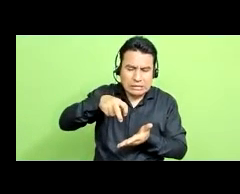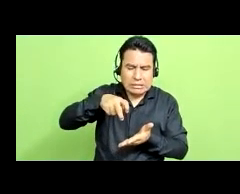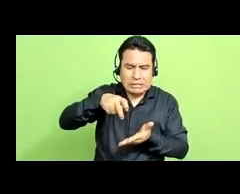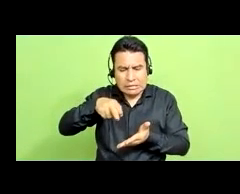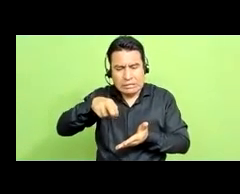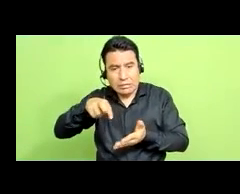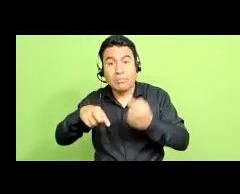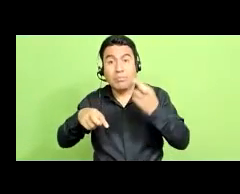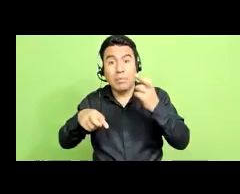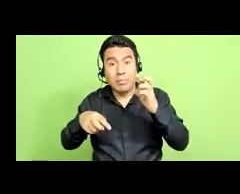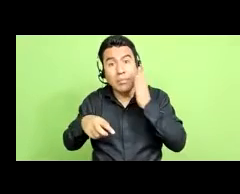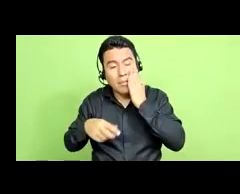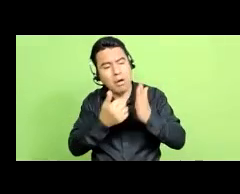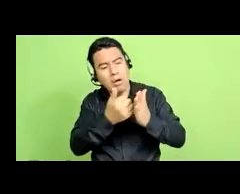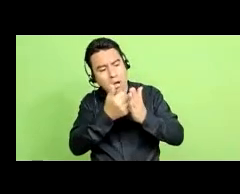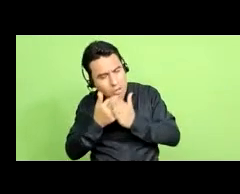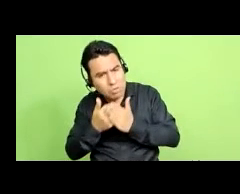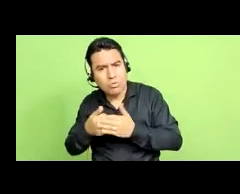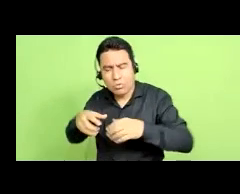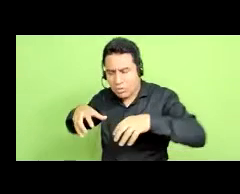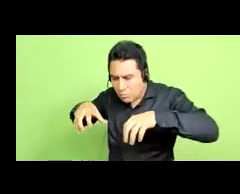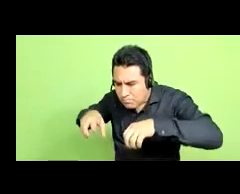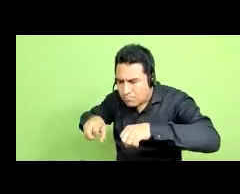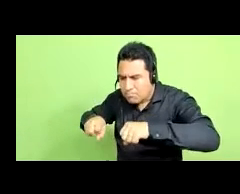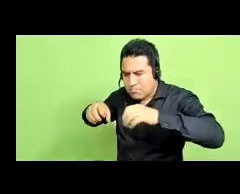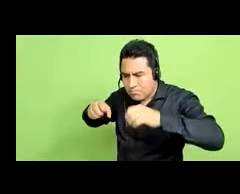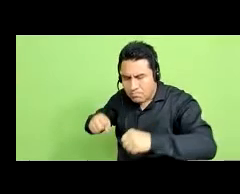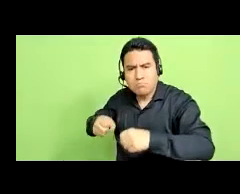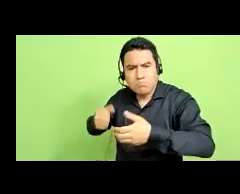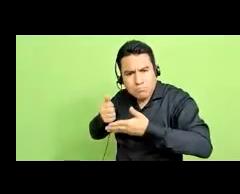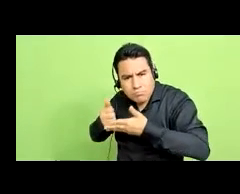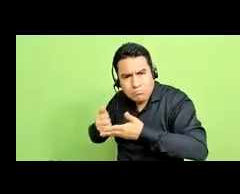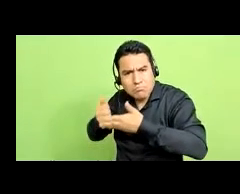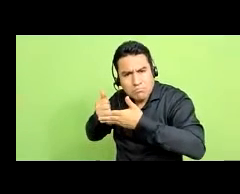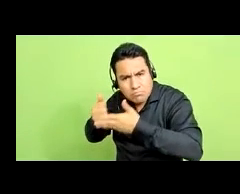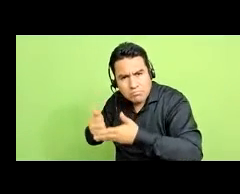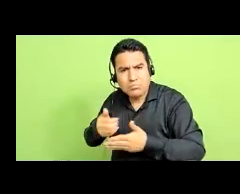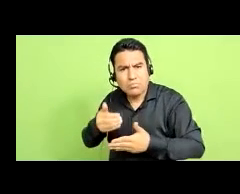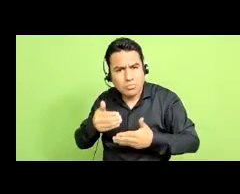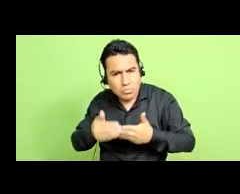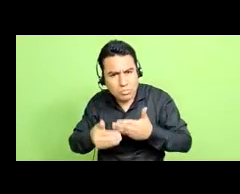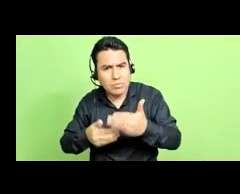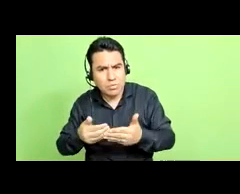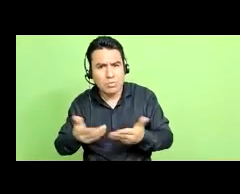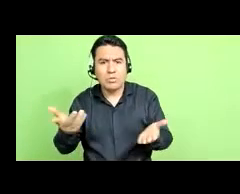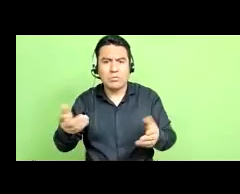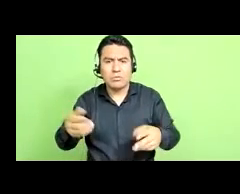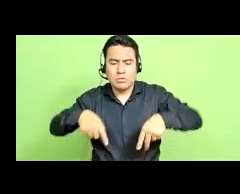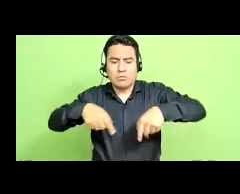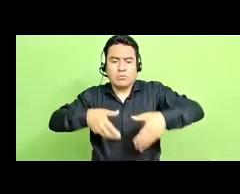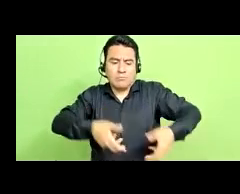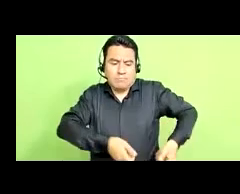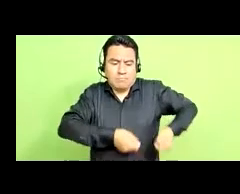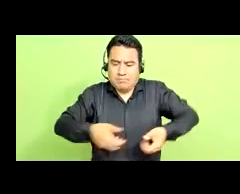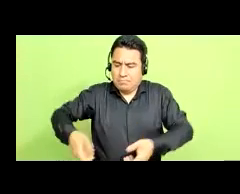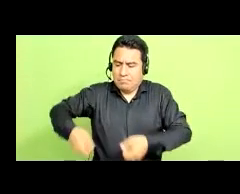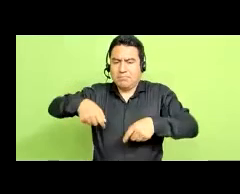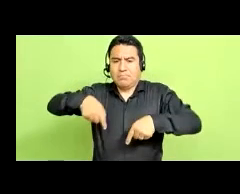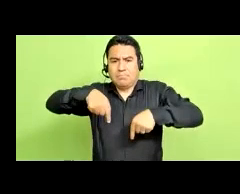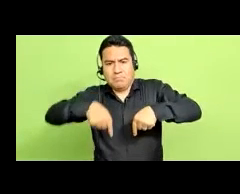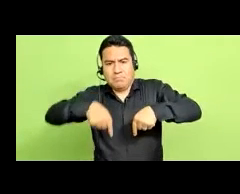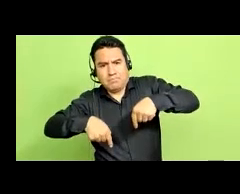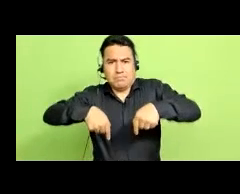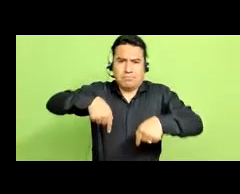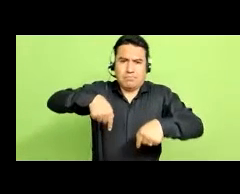asumieron todas las terapias que esto y luego con soportes éste biomecánicos los baños